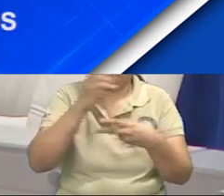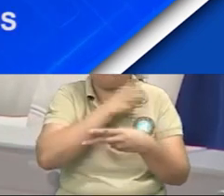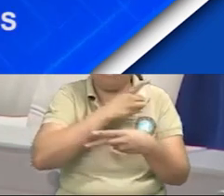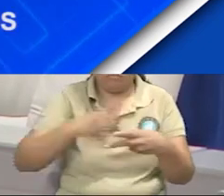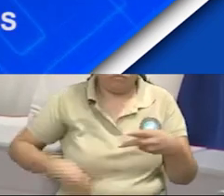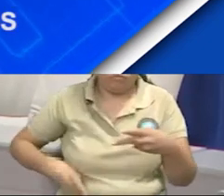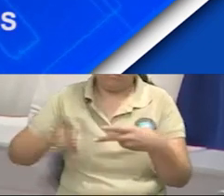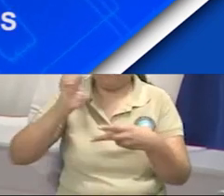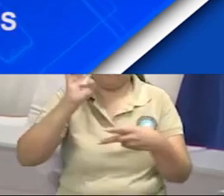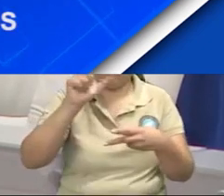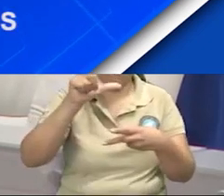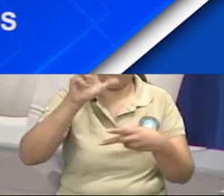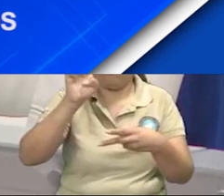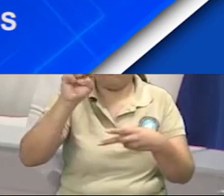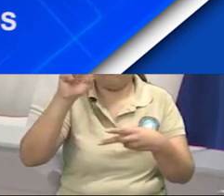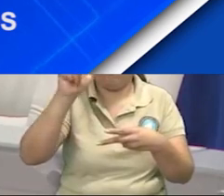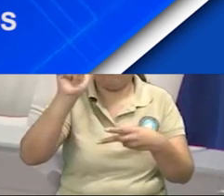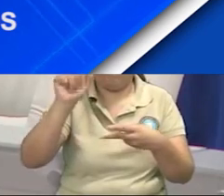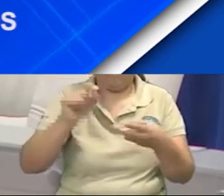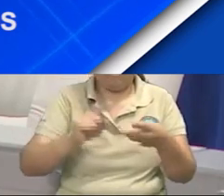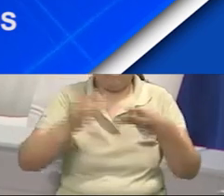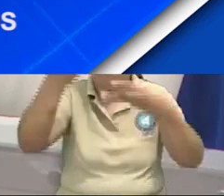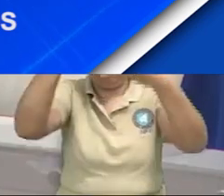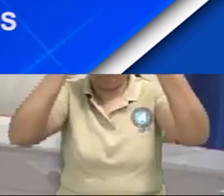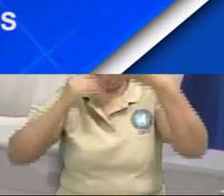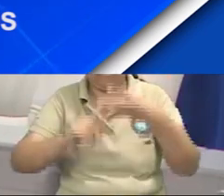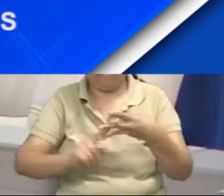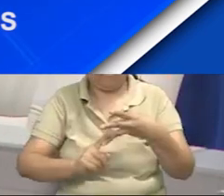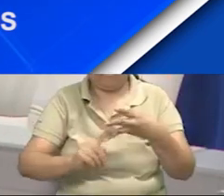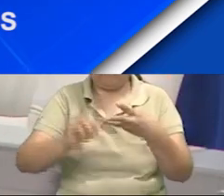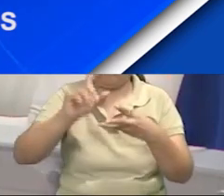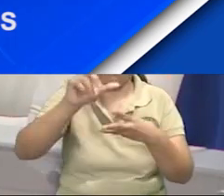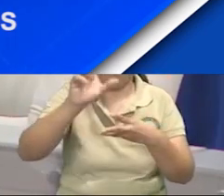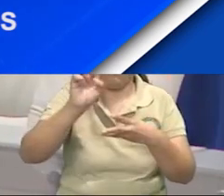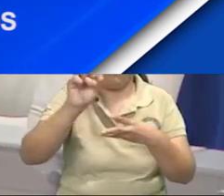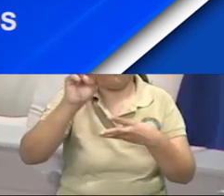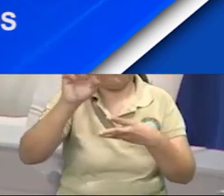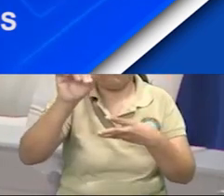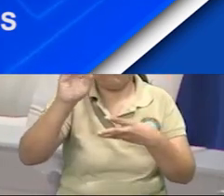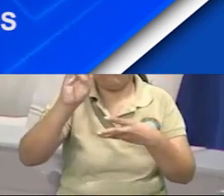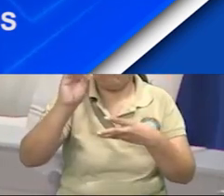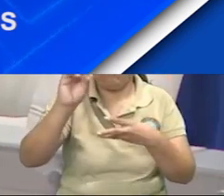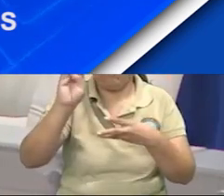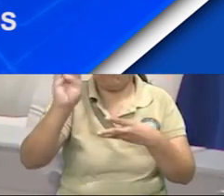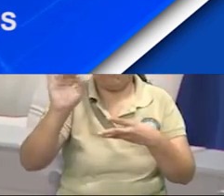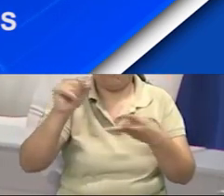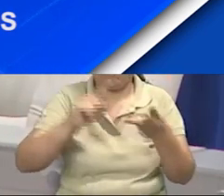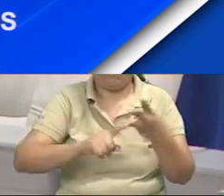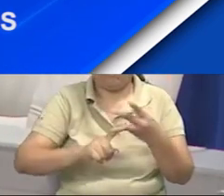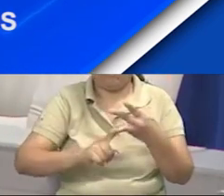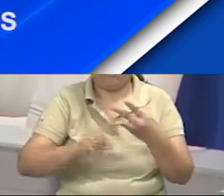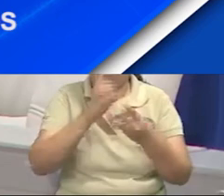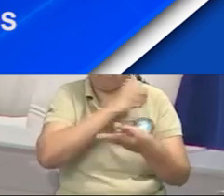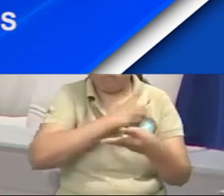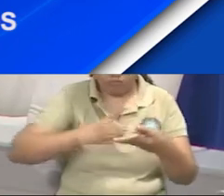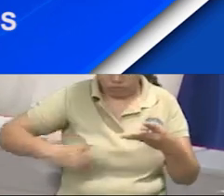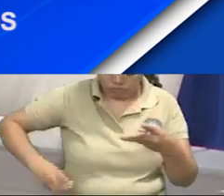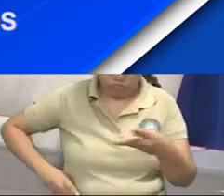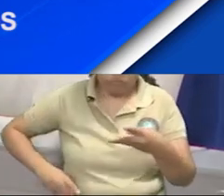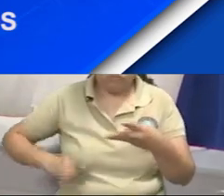diputado Lester flores y la propuesta por Elio Francisco Gutiérrez Ovando propuesto por la